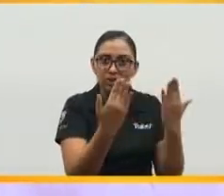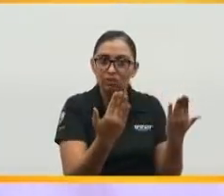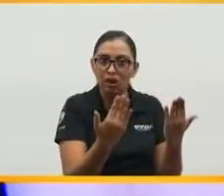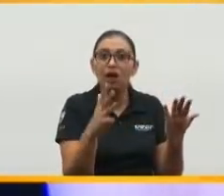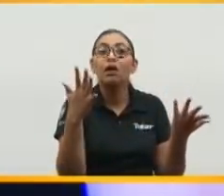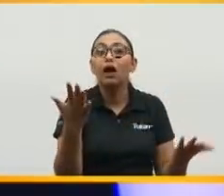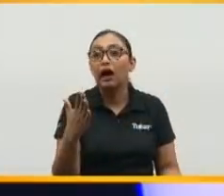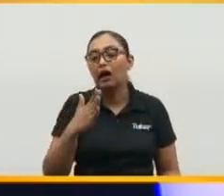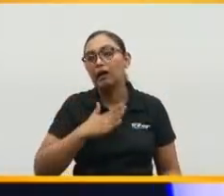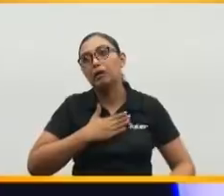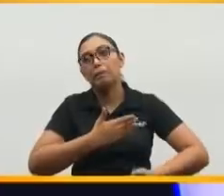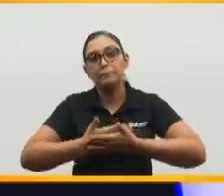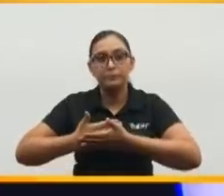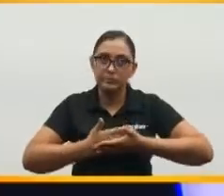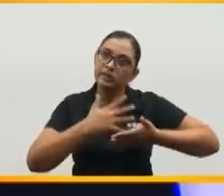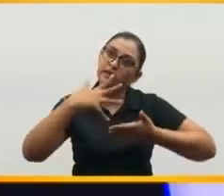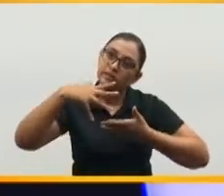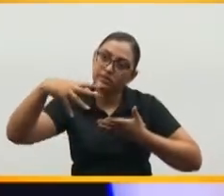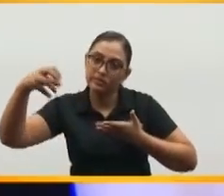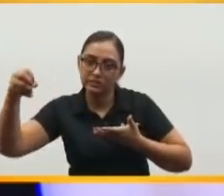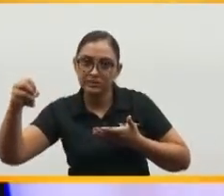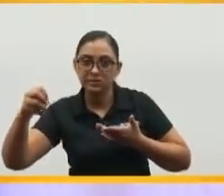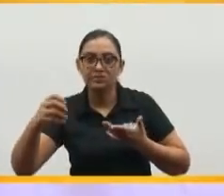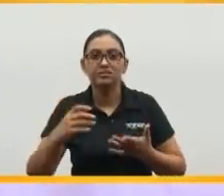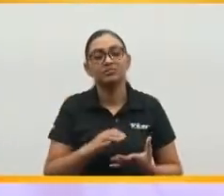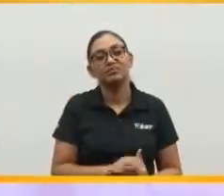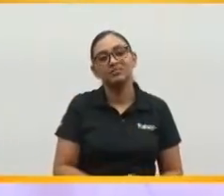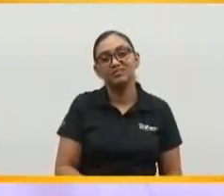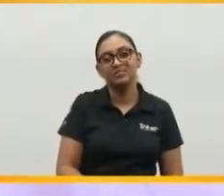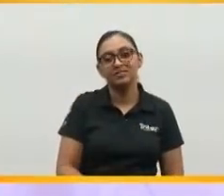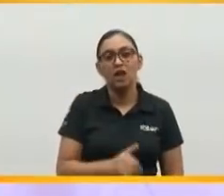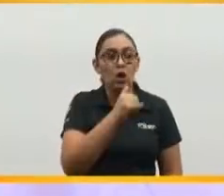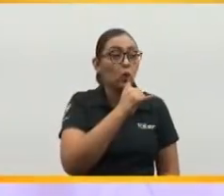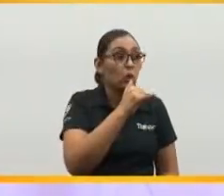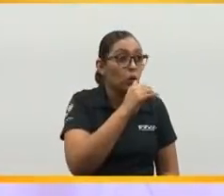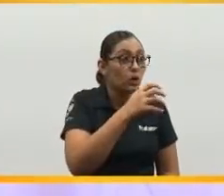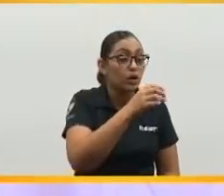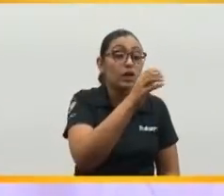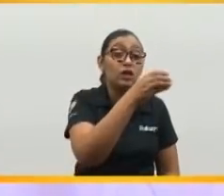Deja su bote de perfume en un lugar, ya no está porque el cipote se lo tomó.